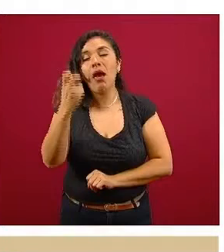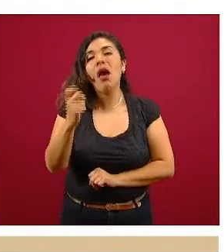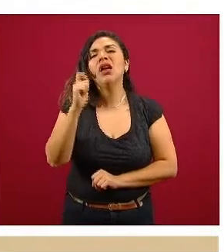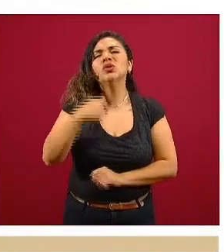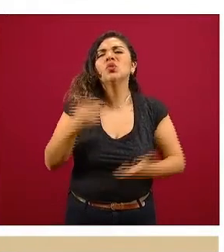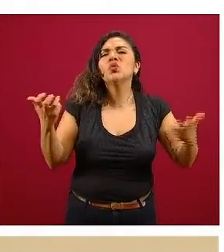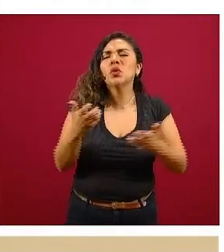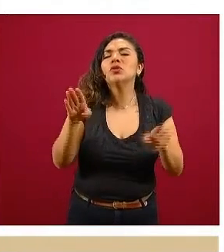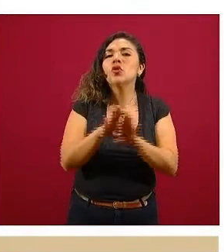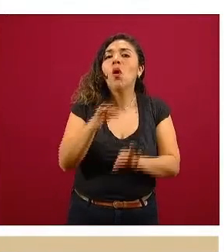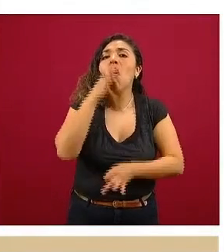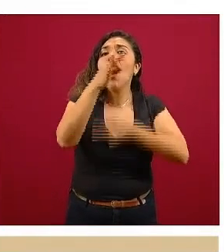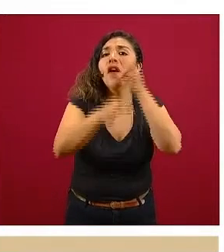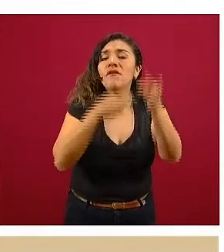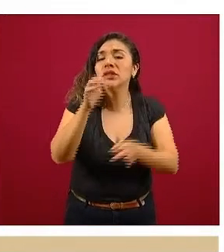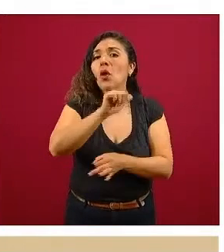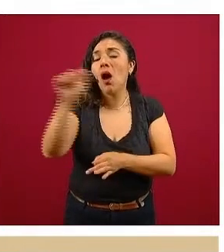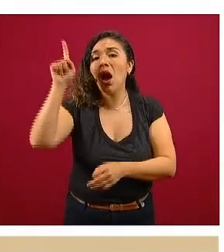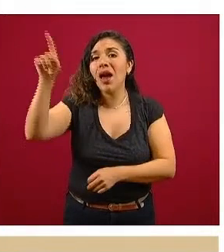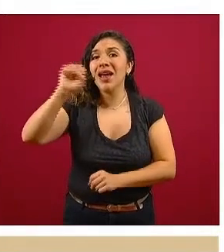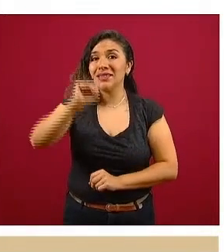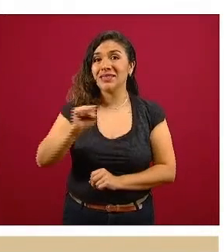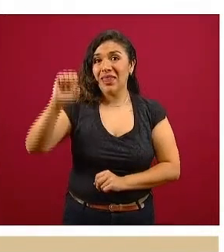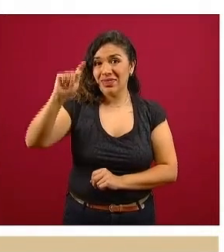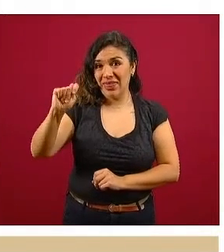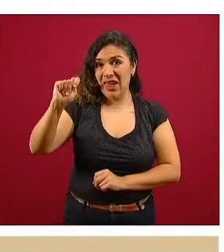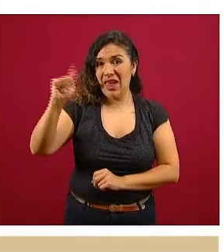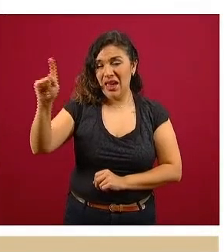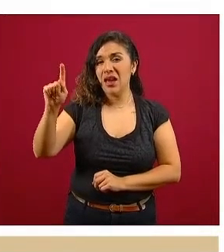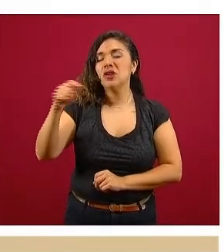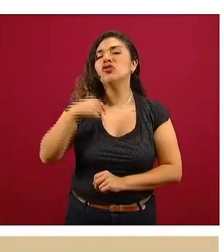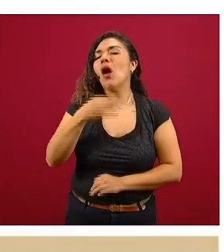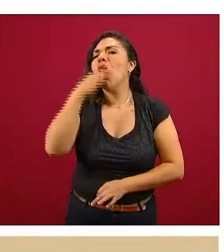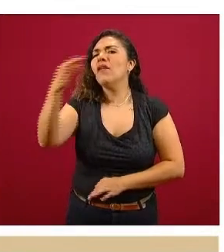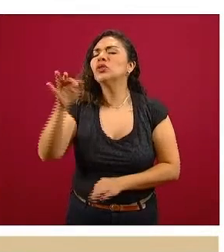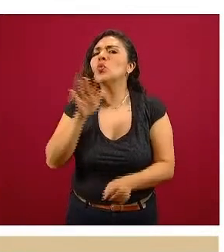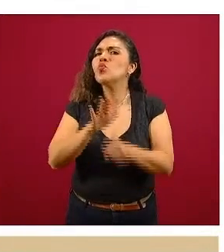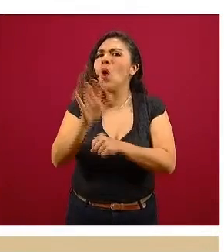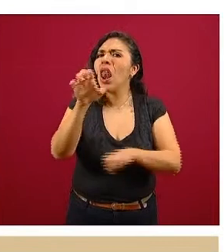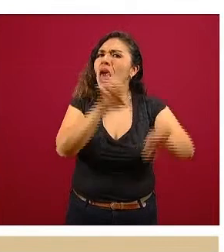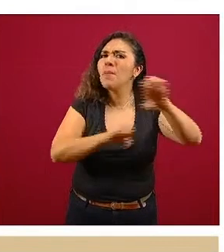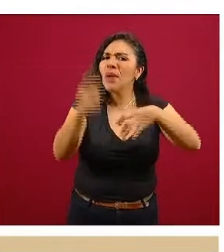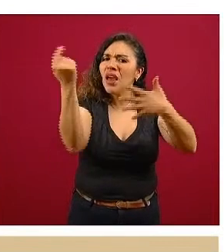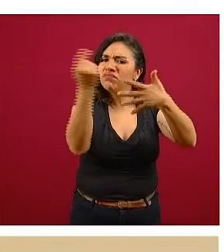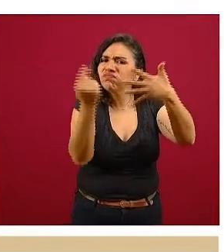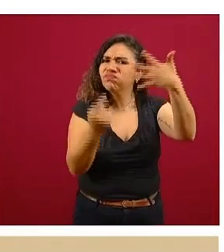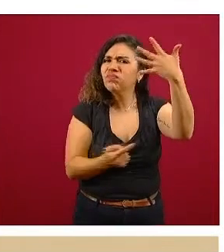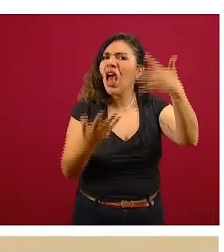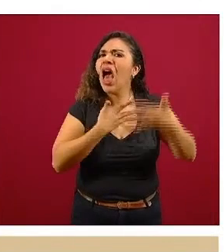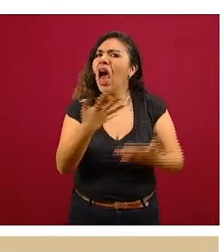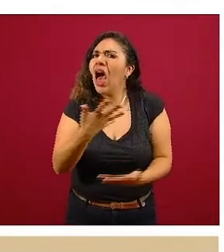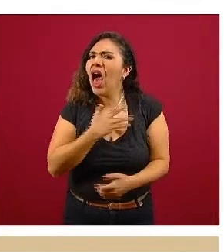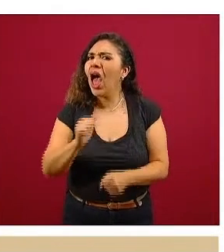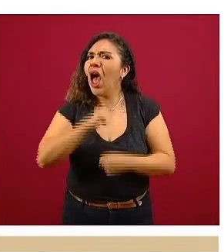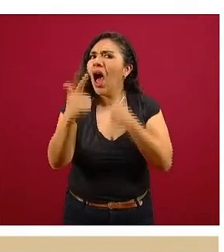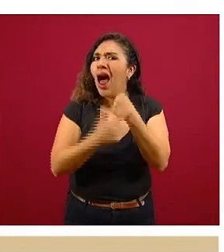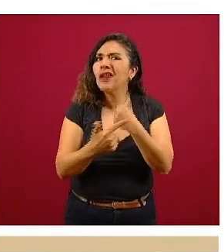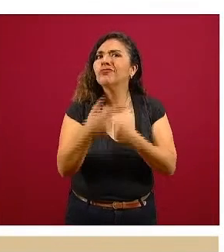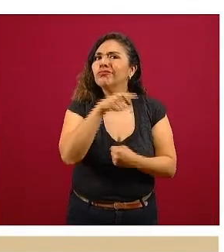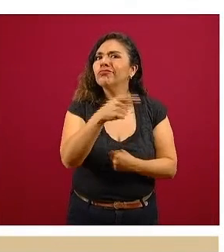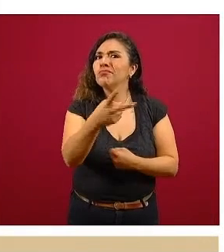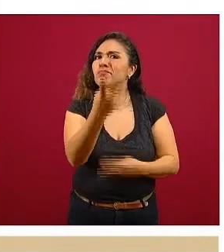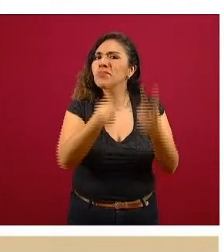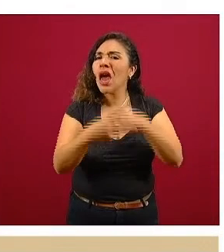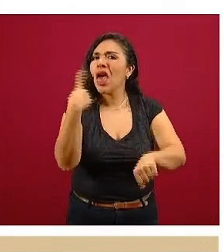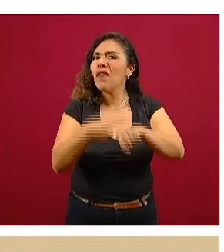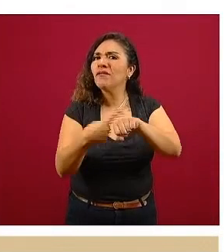hacemos es notificamos a la Secretaría de Trabajo aquellas empresas que tienen algún